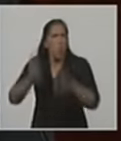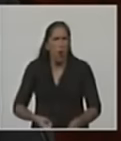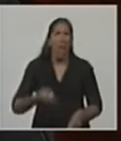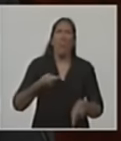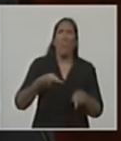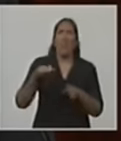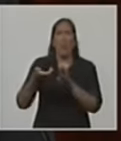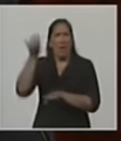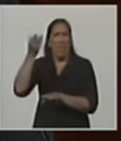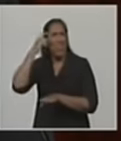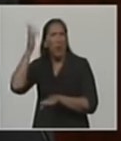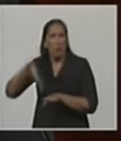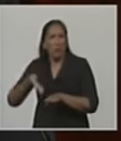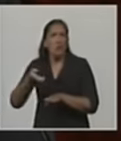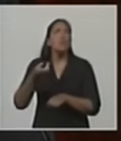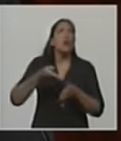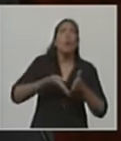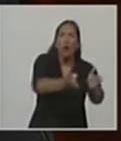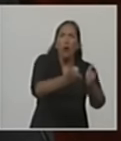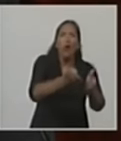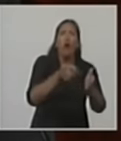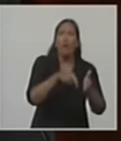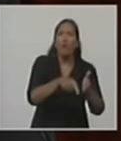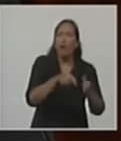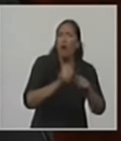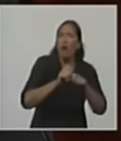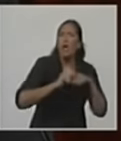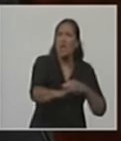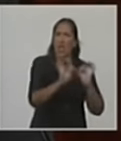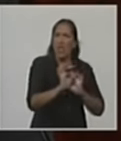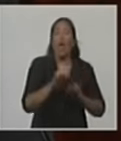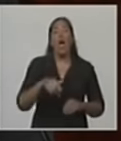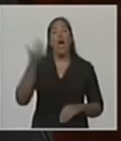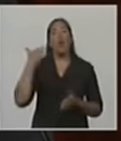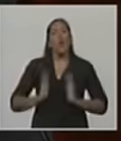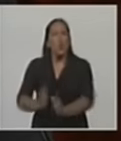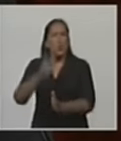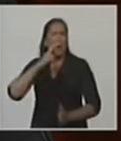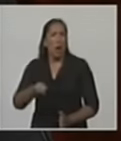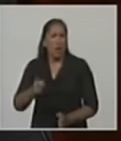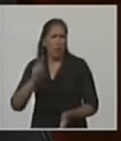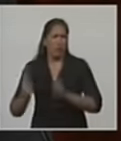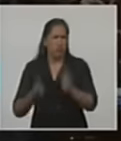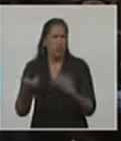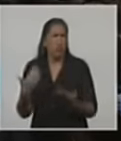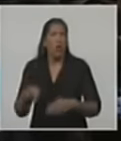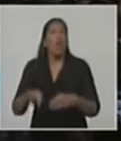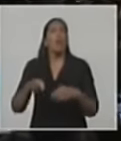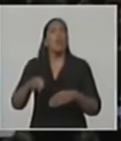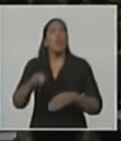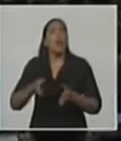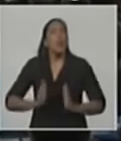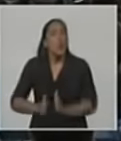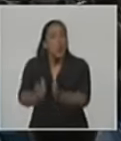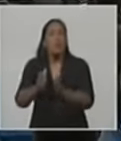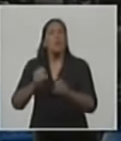de seguridad, llamadas rutas de la muerte, pasó de 1.000 kilómetros a 3.400 kilómetros. Y